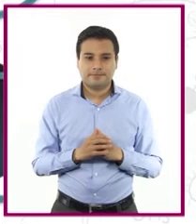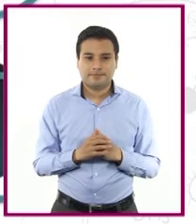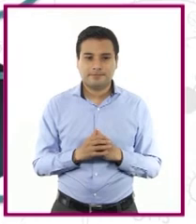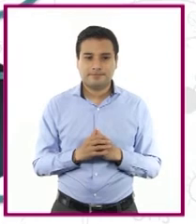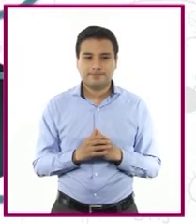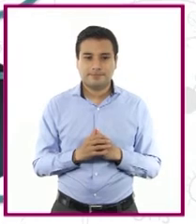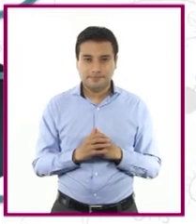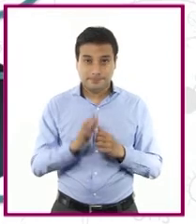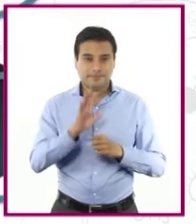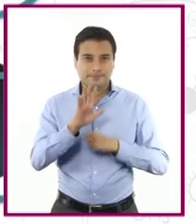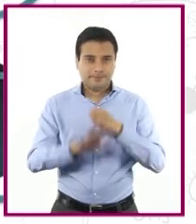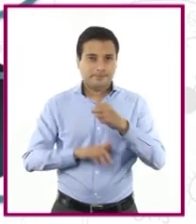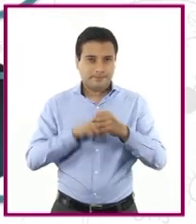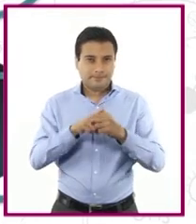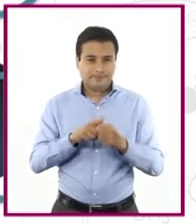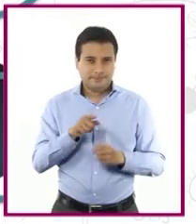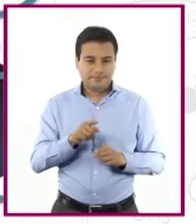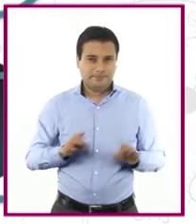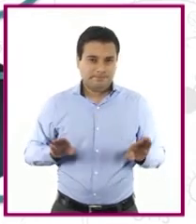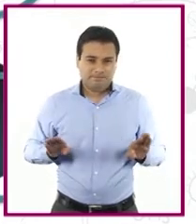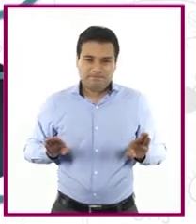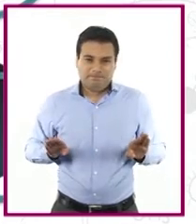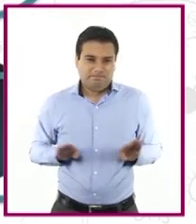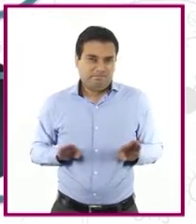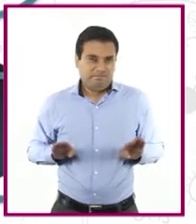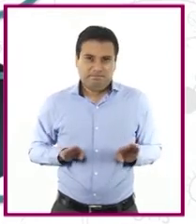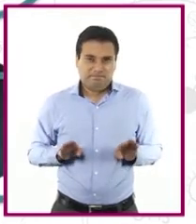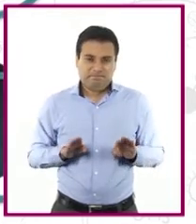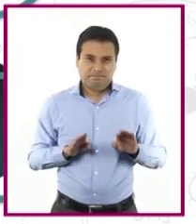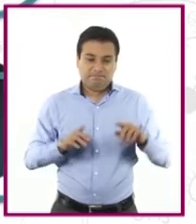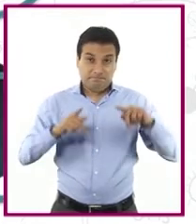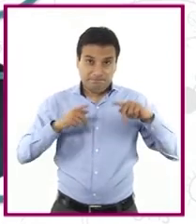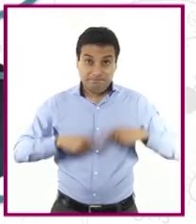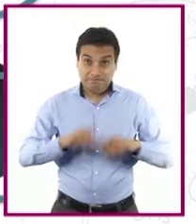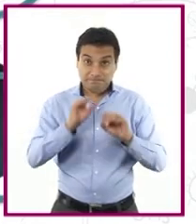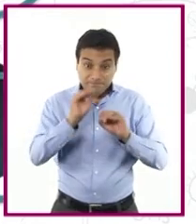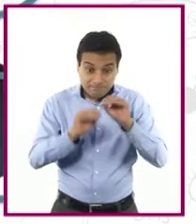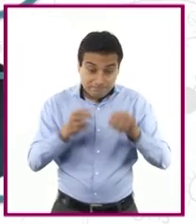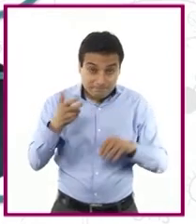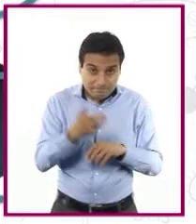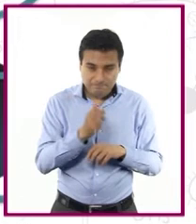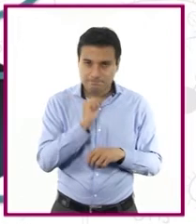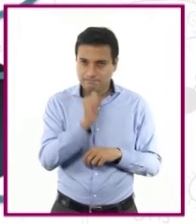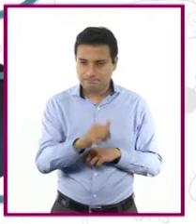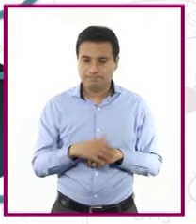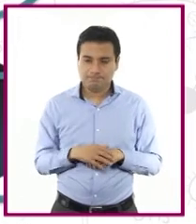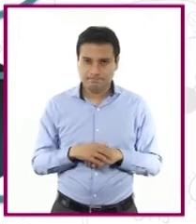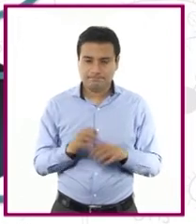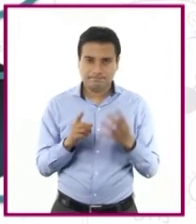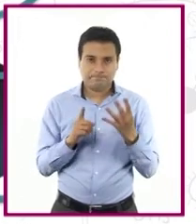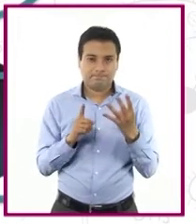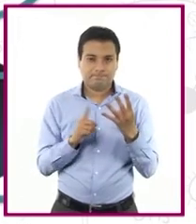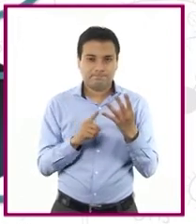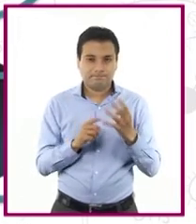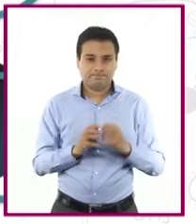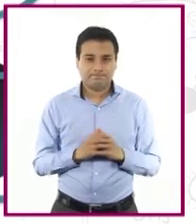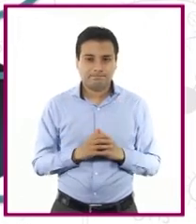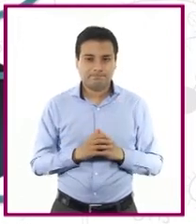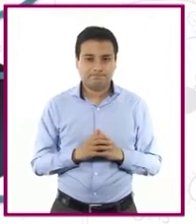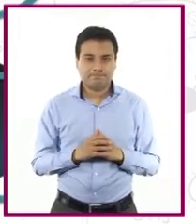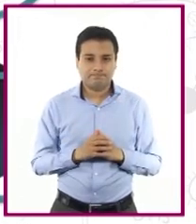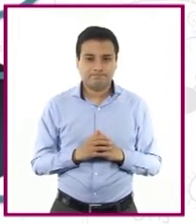con características al azar sin intervención humana. D. La transformación de las